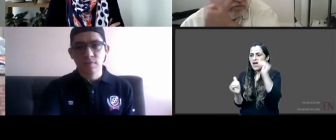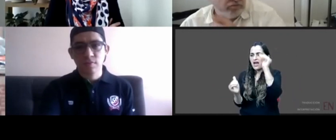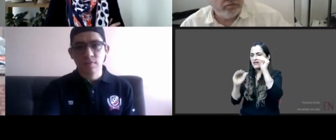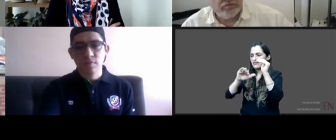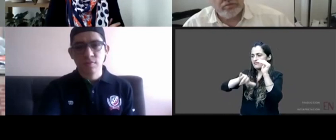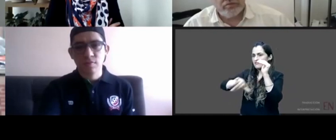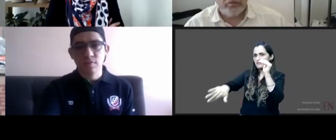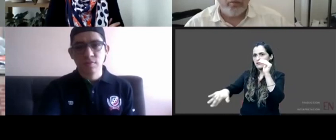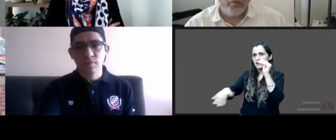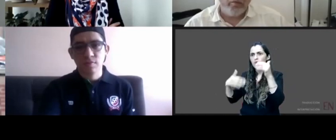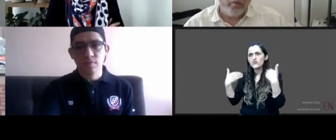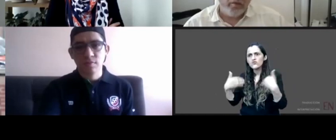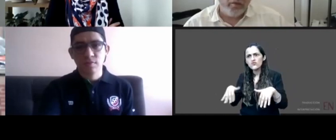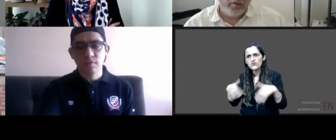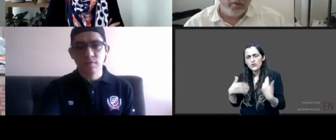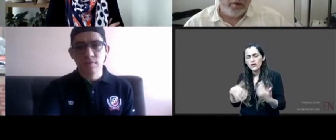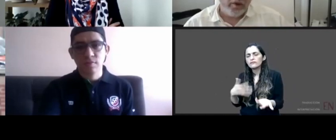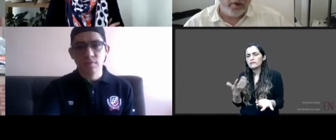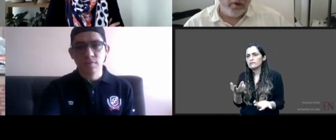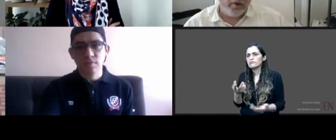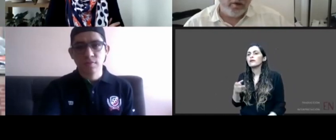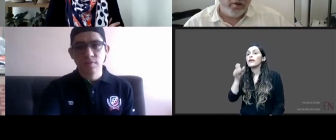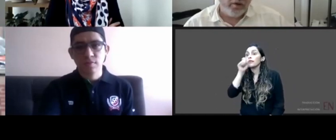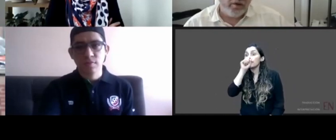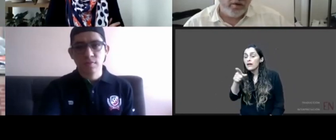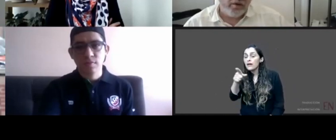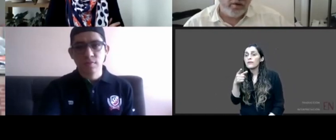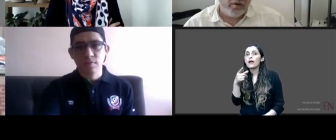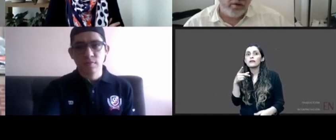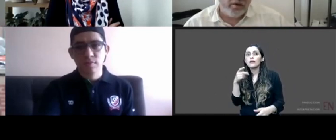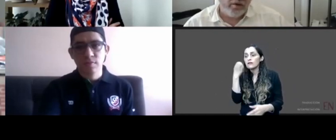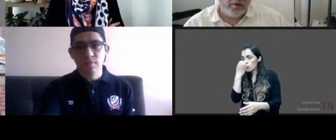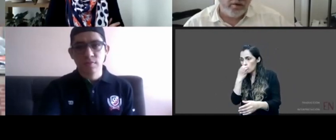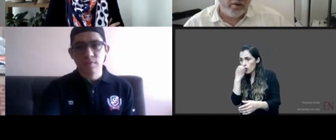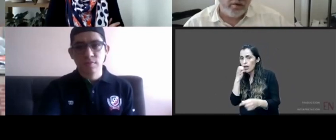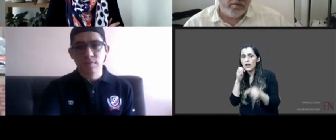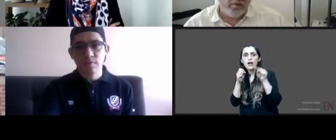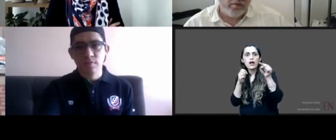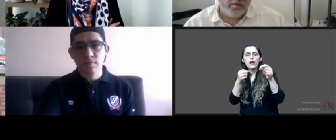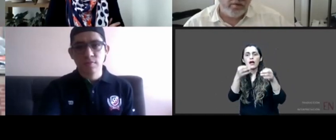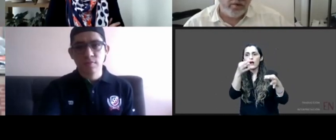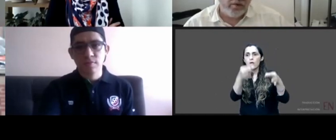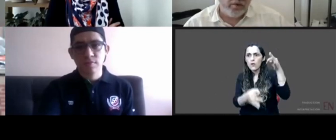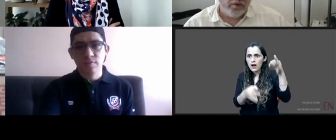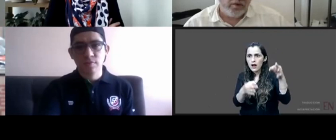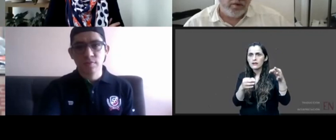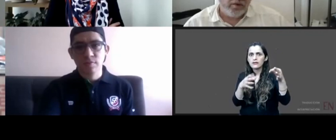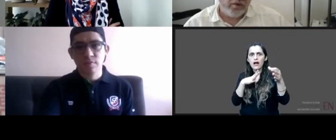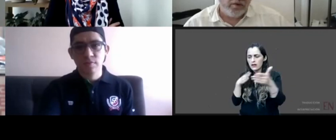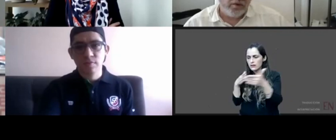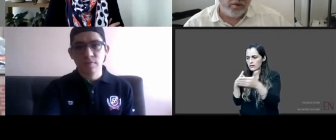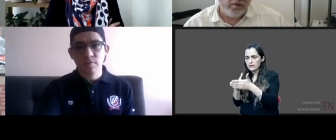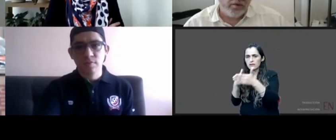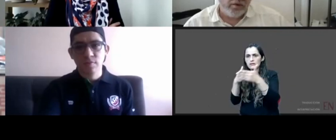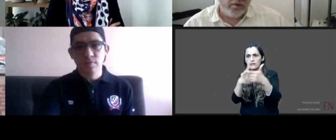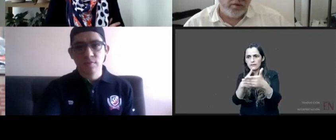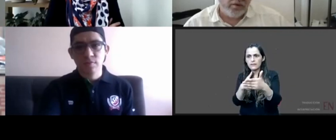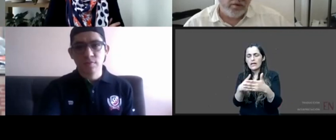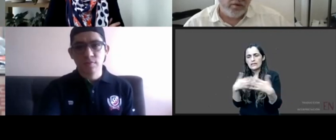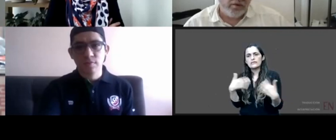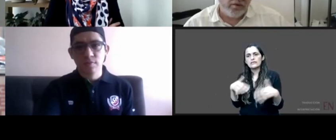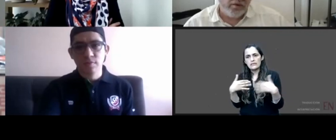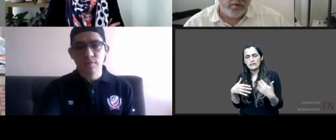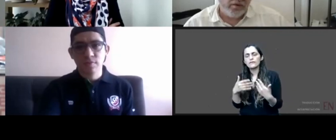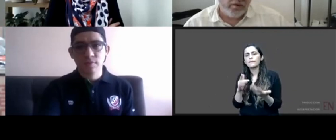contar incluso ya de cómo tu labor, que es lo que me gustaría que volviéramos ahorita en la segunda ronda,